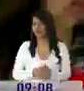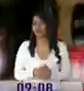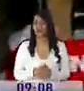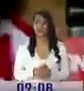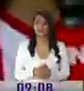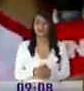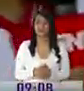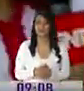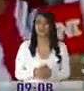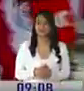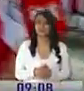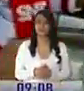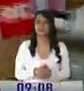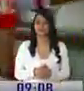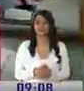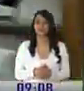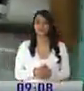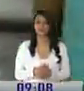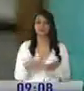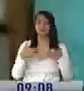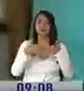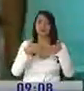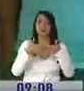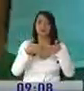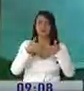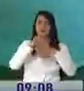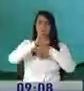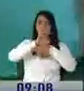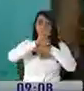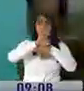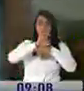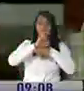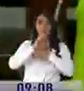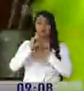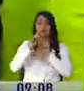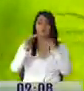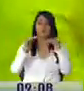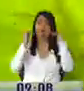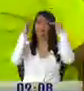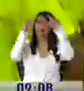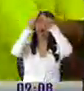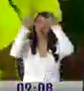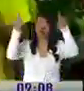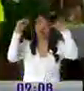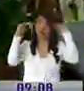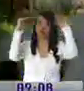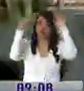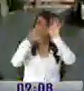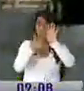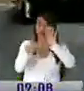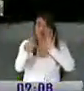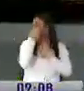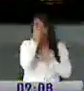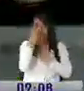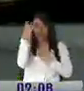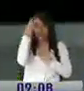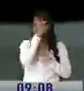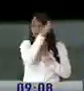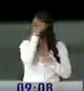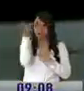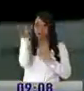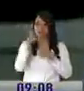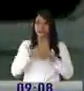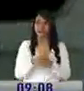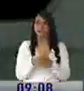Alison que el equipo de Ecuador ocupa el segundo piso diríamos vamos a mostrarles de la parte de las habitaciones que son este